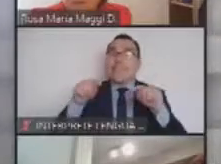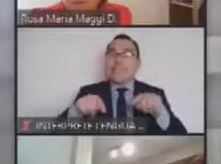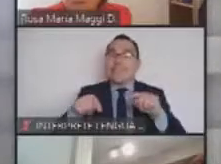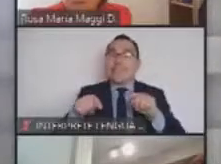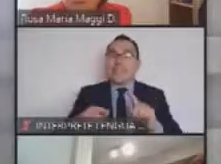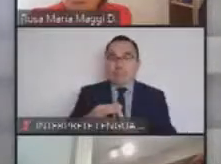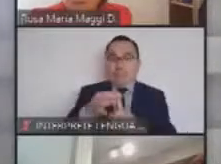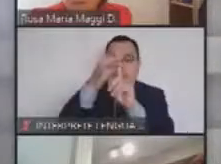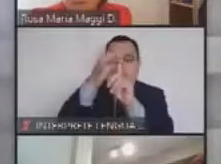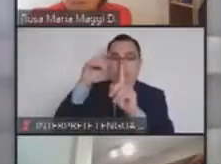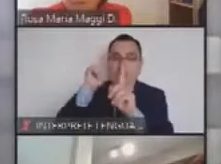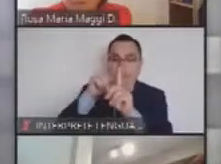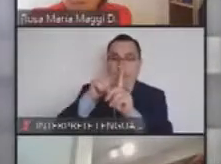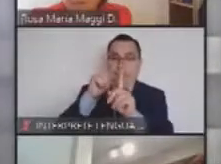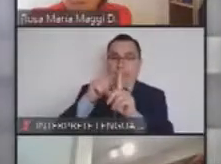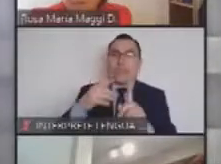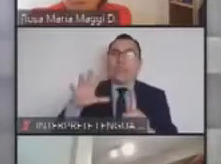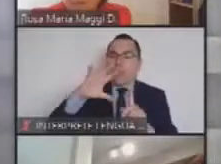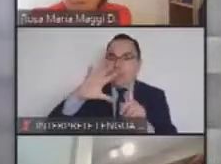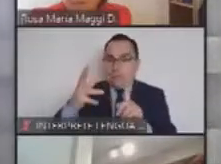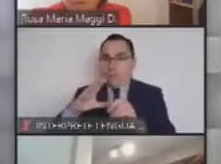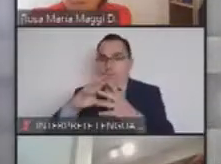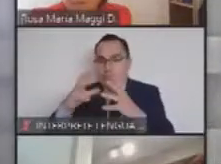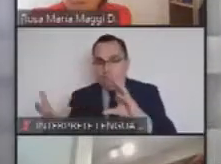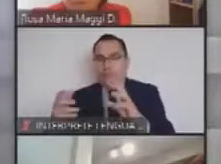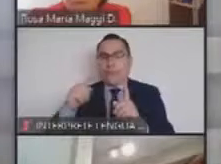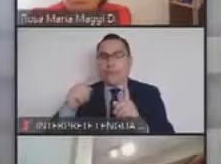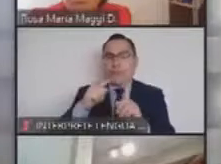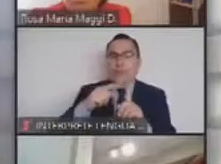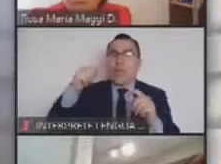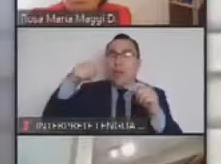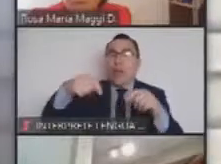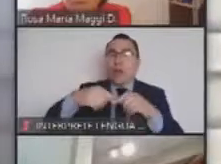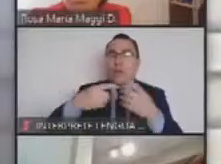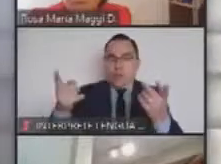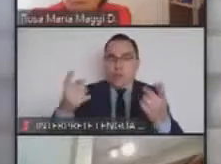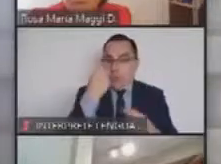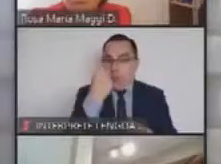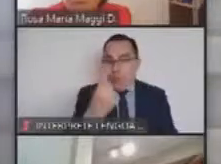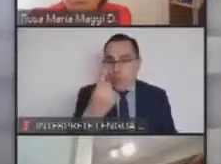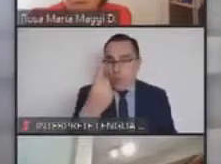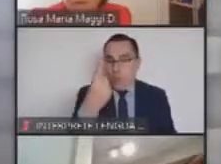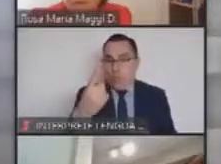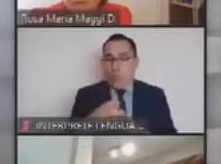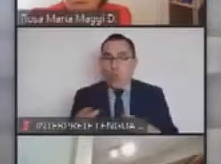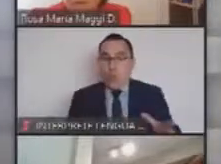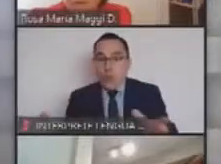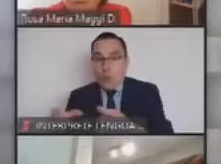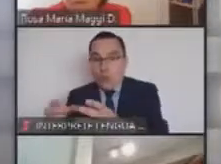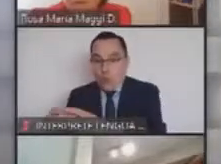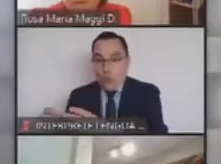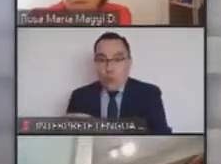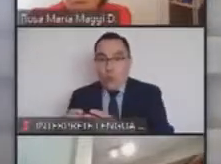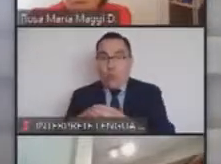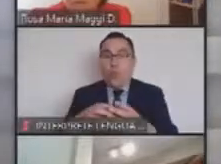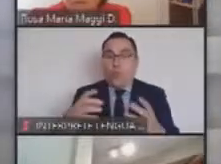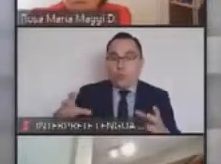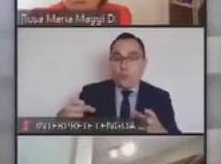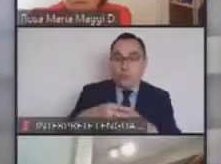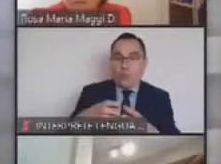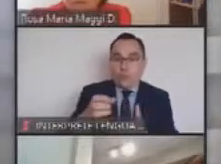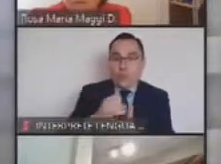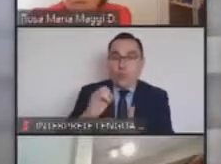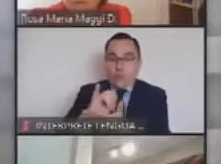la siguiente forma en cuanto a sus dimensiones. 1. Cooperación institucional. 2. Difusión